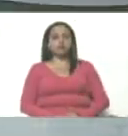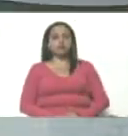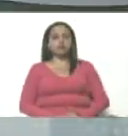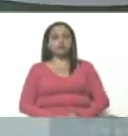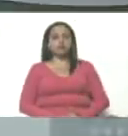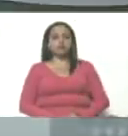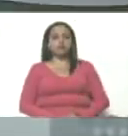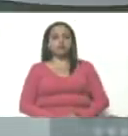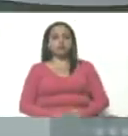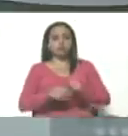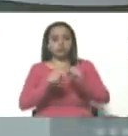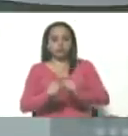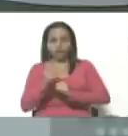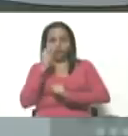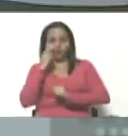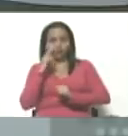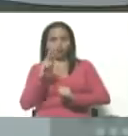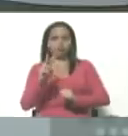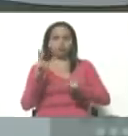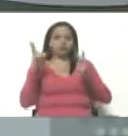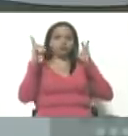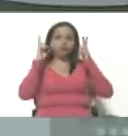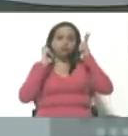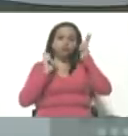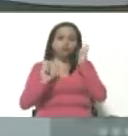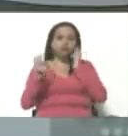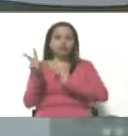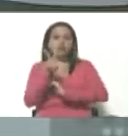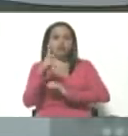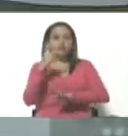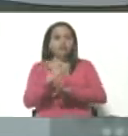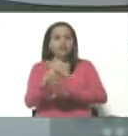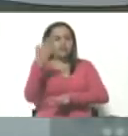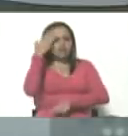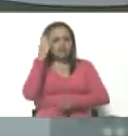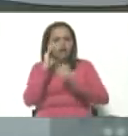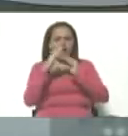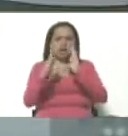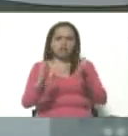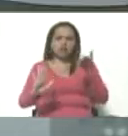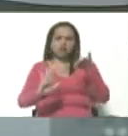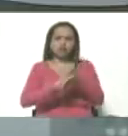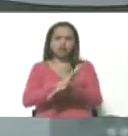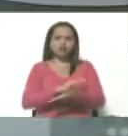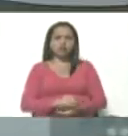Bueno, escuchando atentamente, Venezuela debe saber, pendiente con las